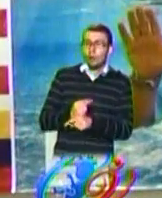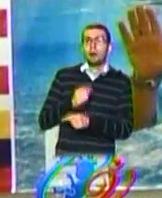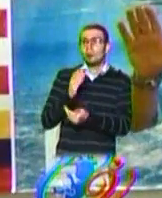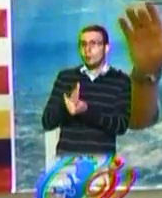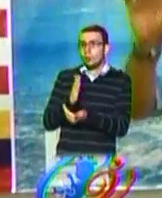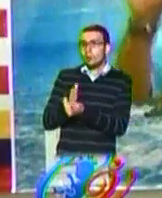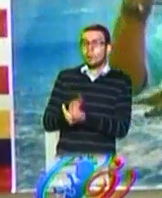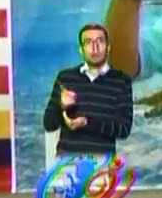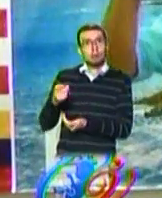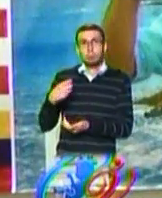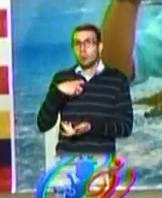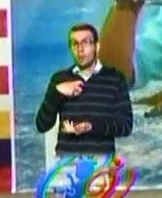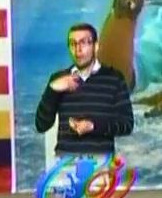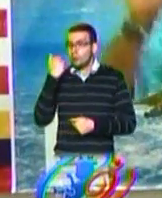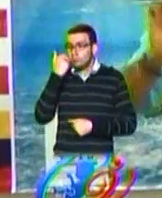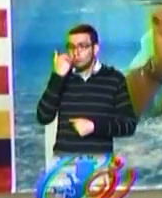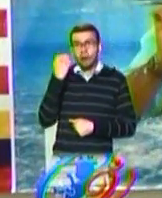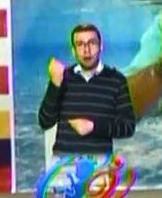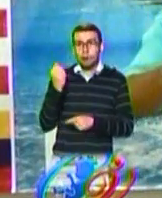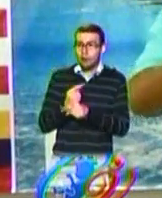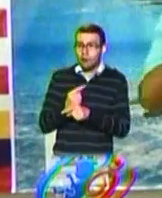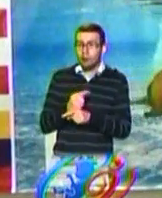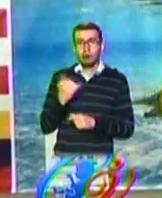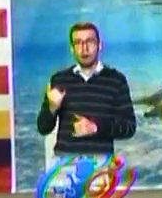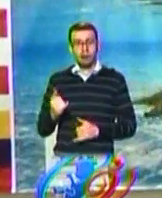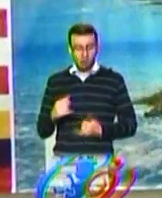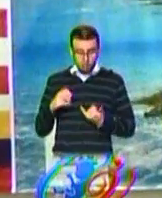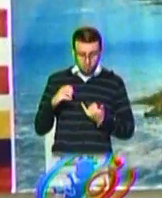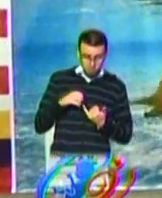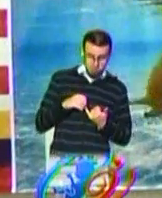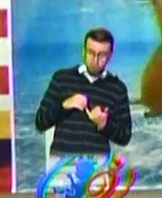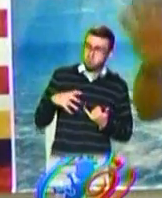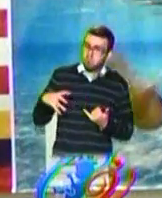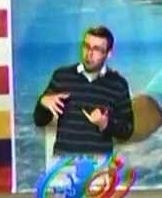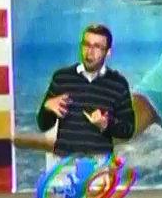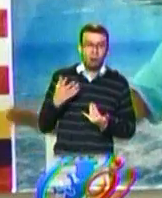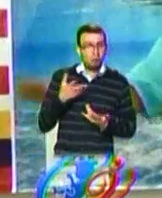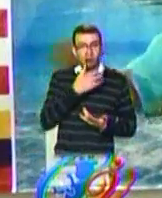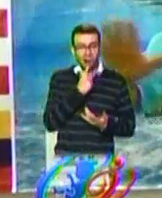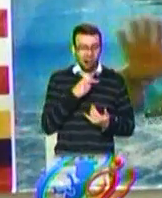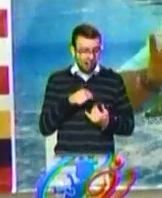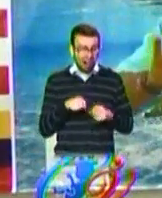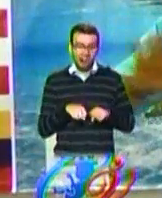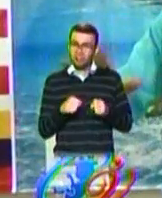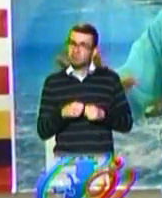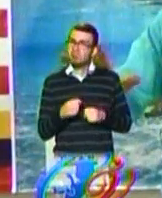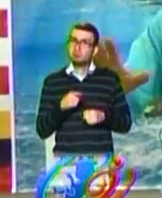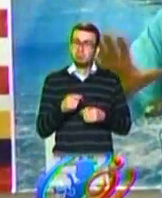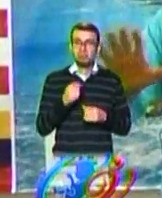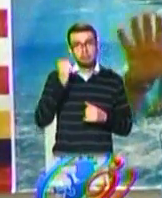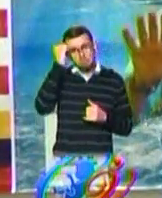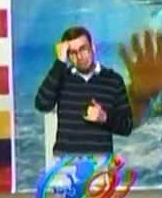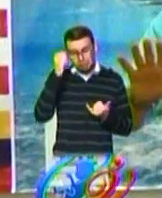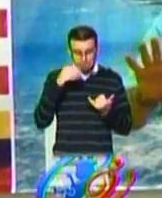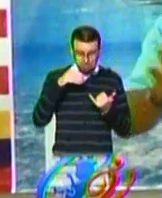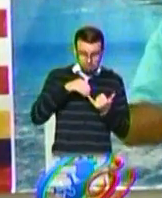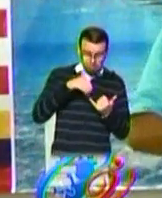ninguna patología a diferencia de un ovario inflamado, no había ovario poliquístico, no había endometriosis, no había nada